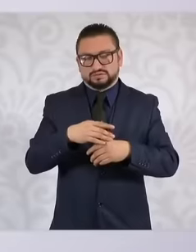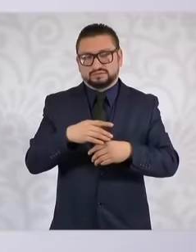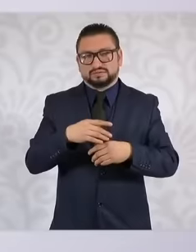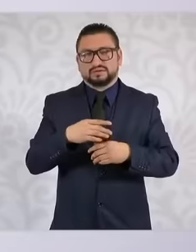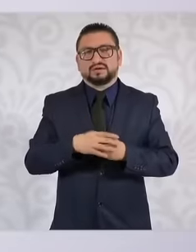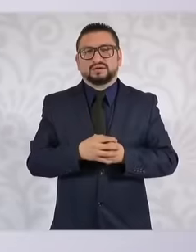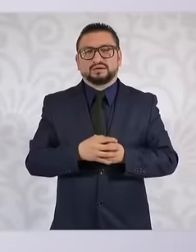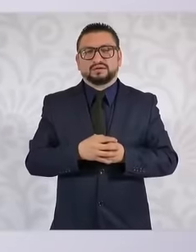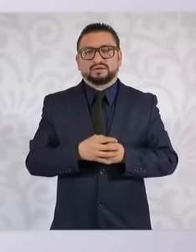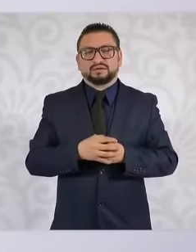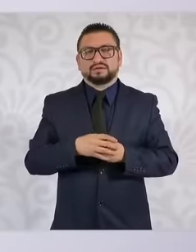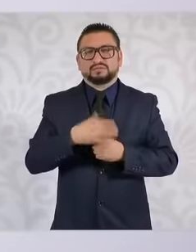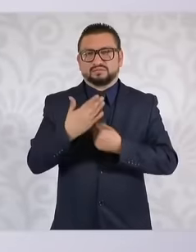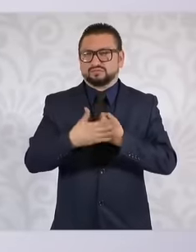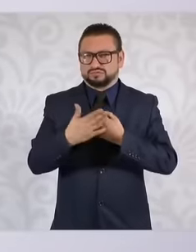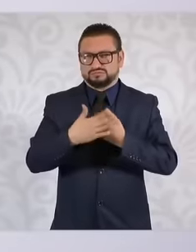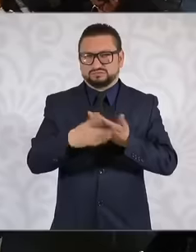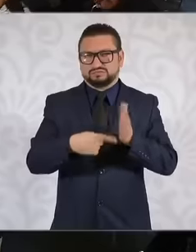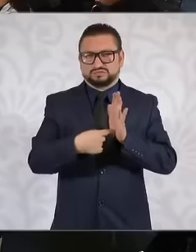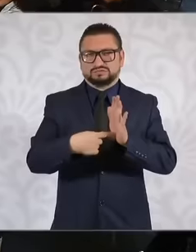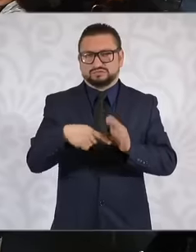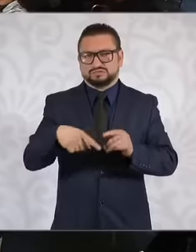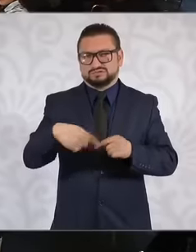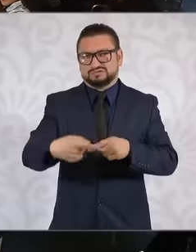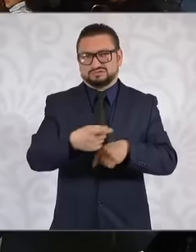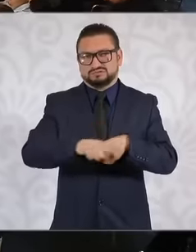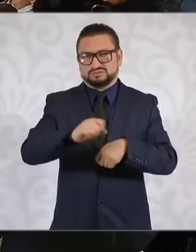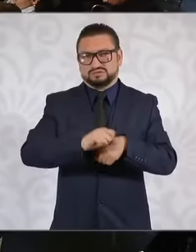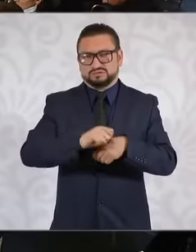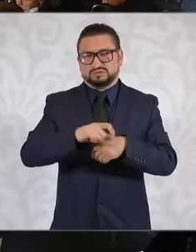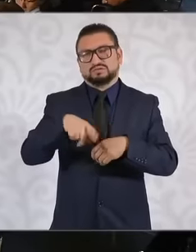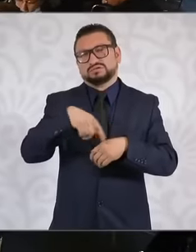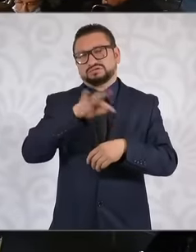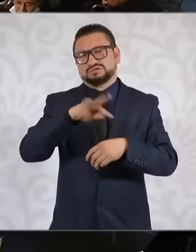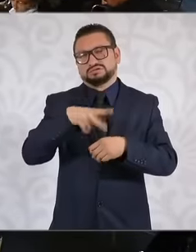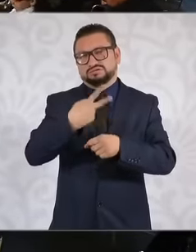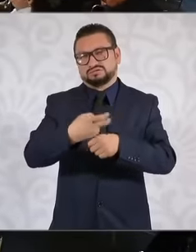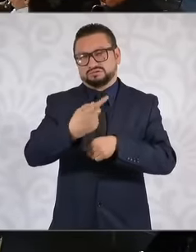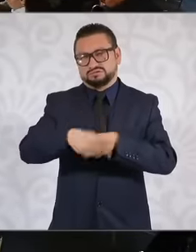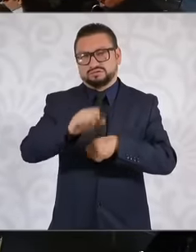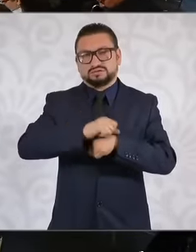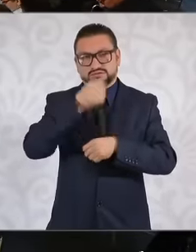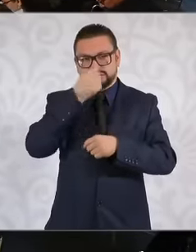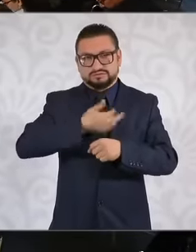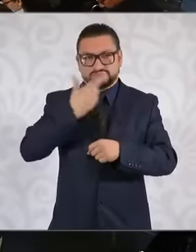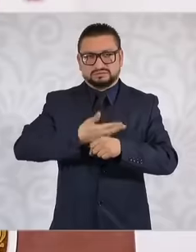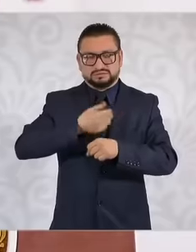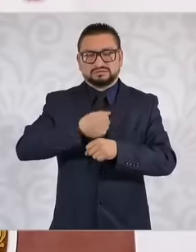presentar, si no la próxima semana, la otra, la Secretaría de Salud, porque se